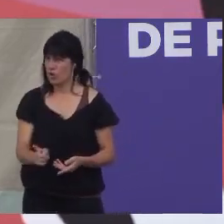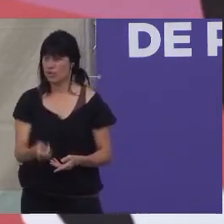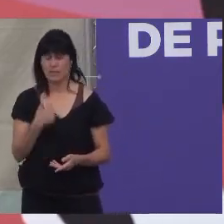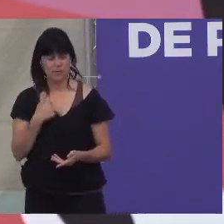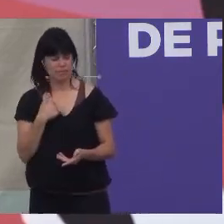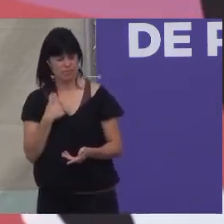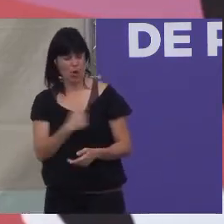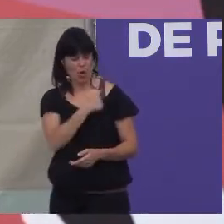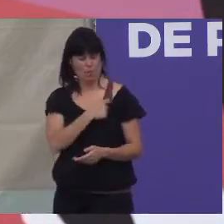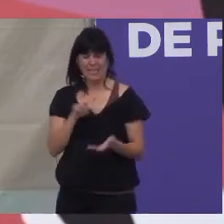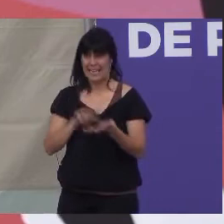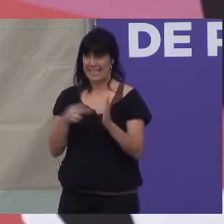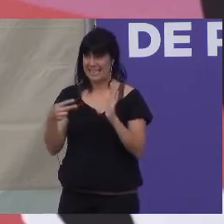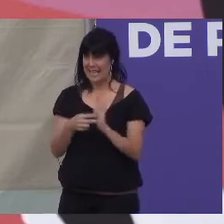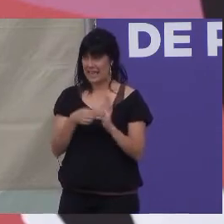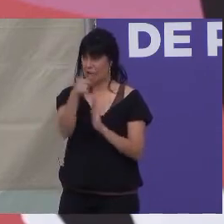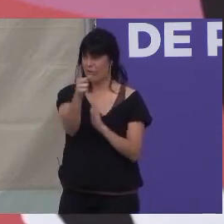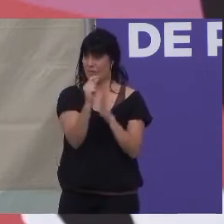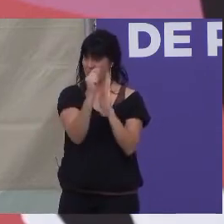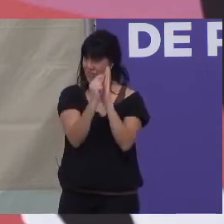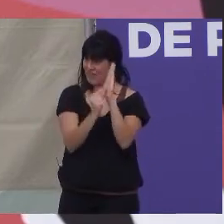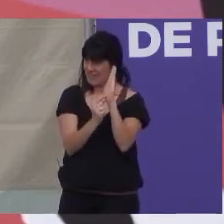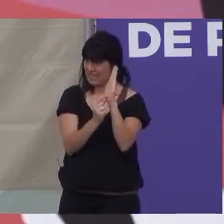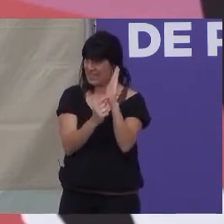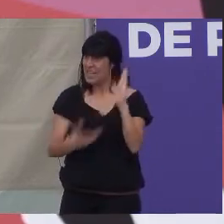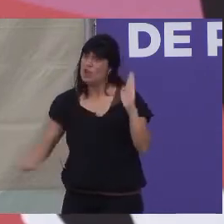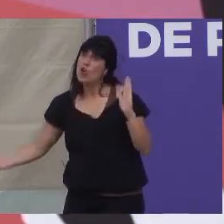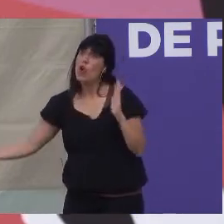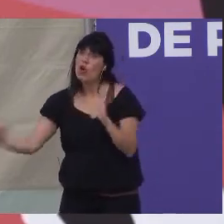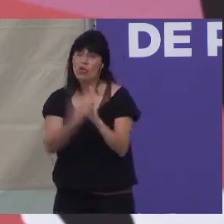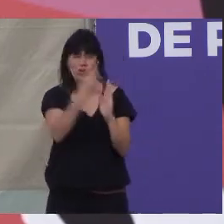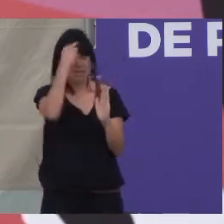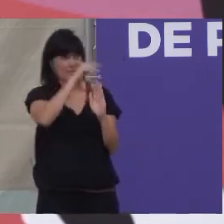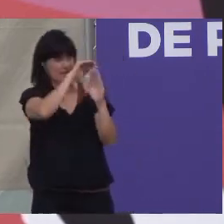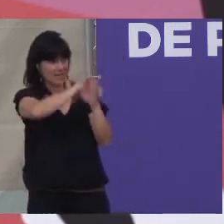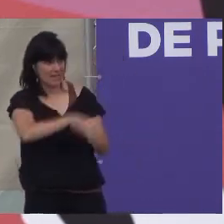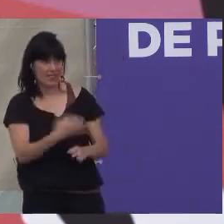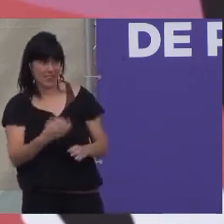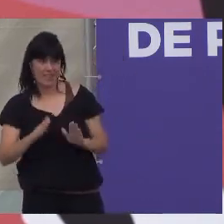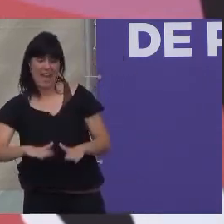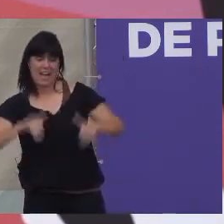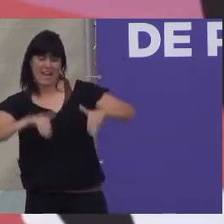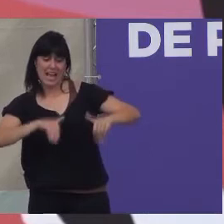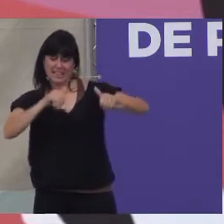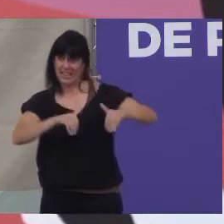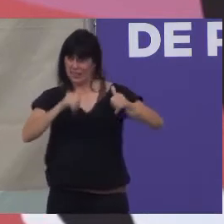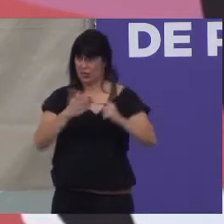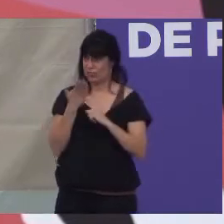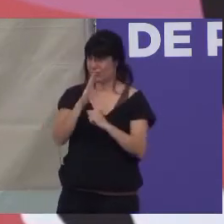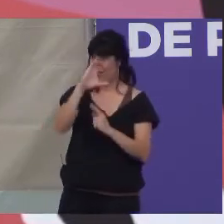El Comité Técnico puso unas bases para que fueran respetadas por todos y por todos los candidatos que se presentaban al